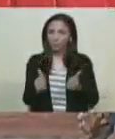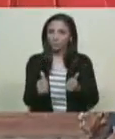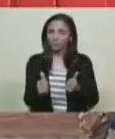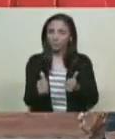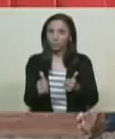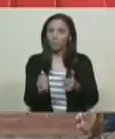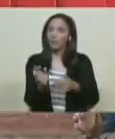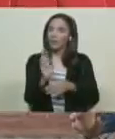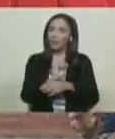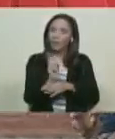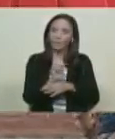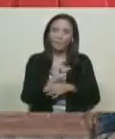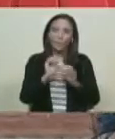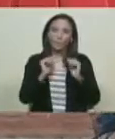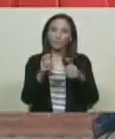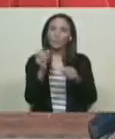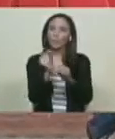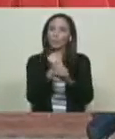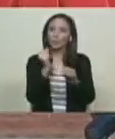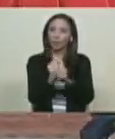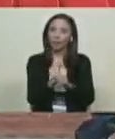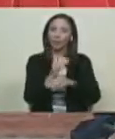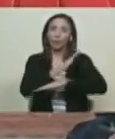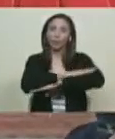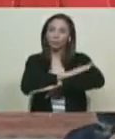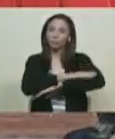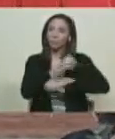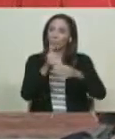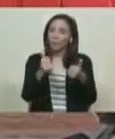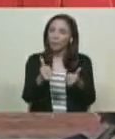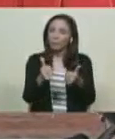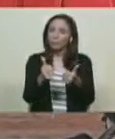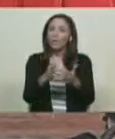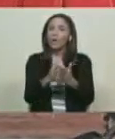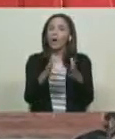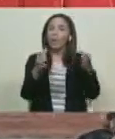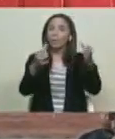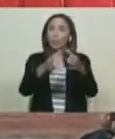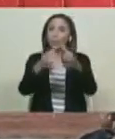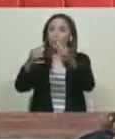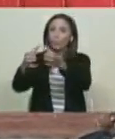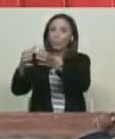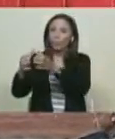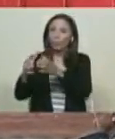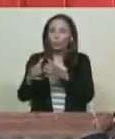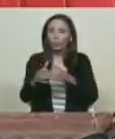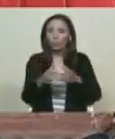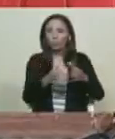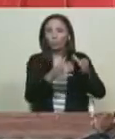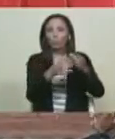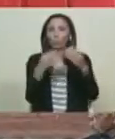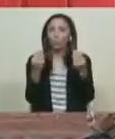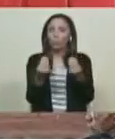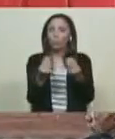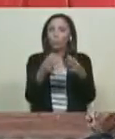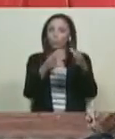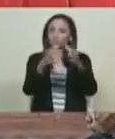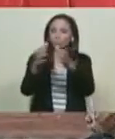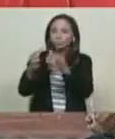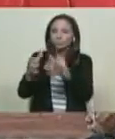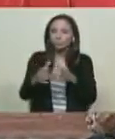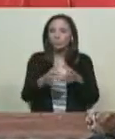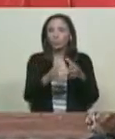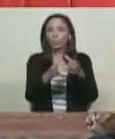manera acelerada, disciplinada, nosotros conformemos los comandos de campaña bolivariano,